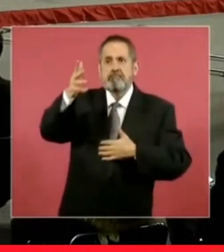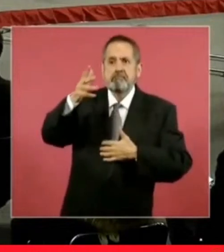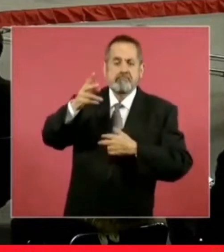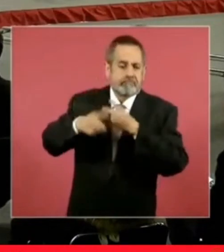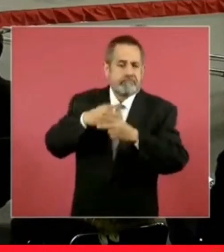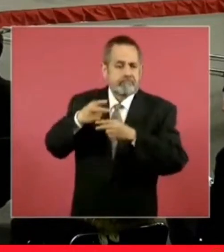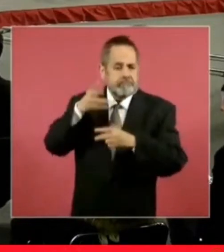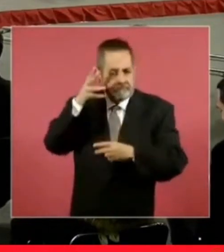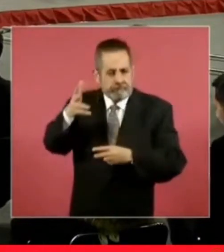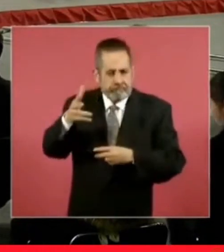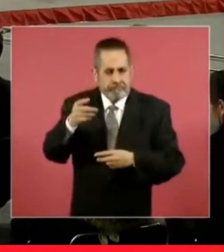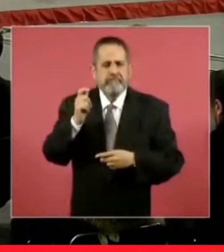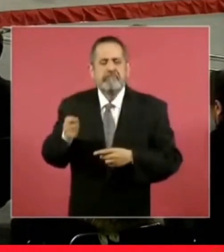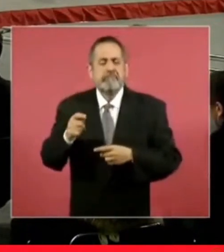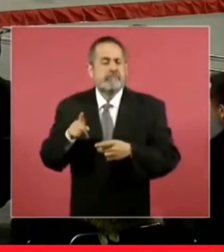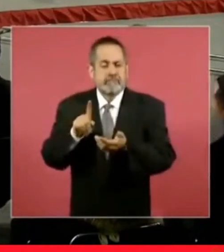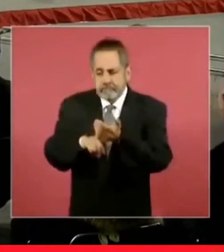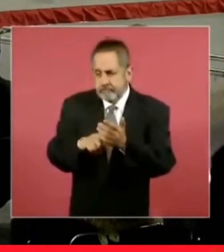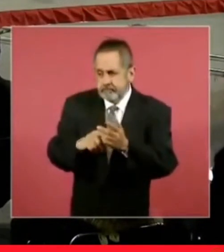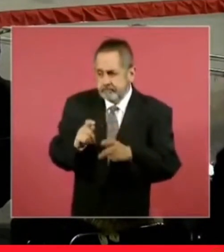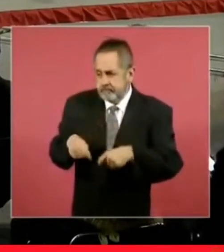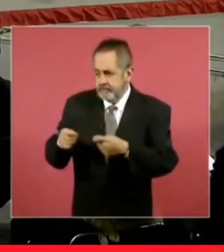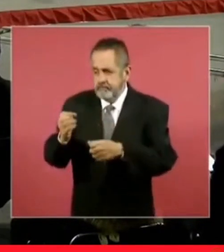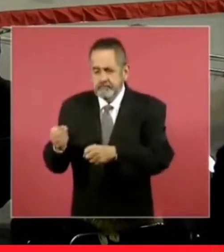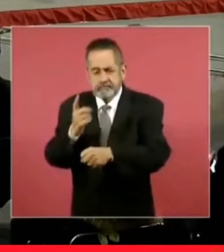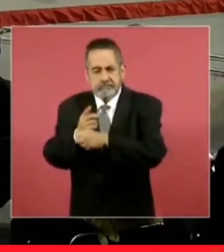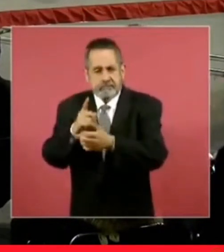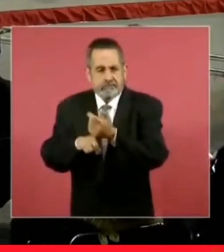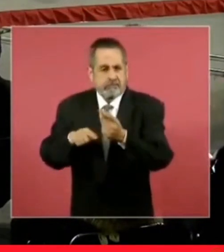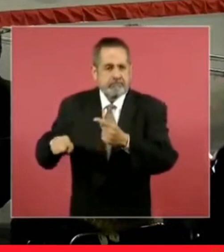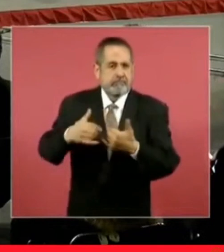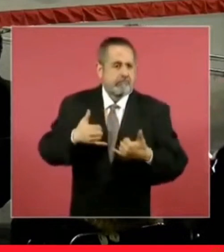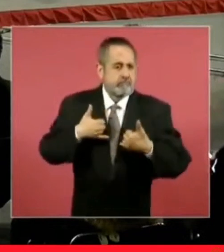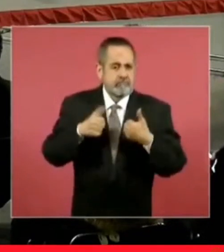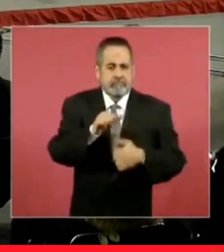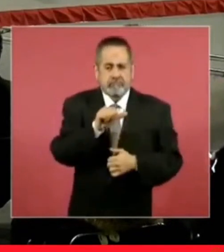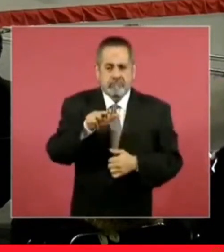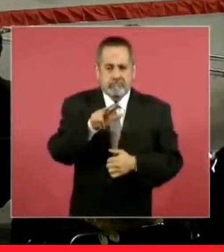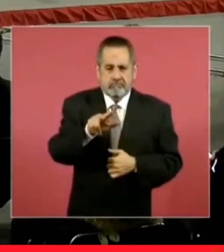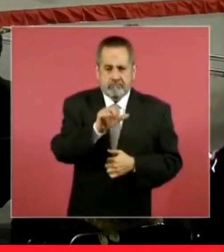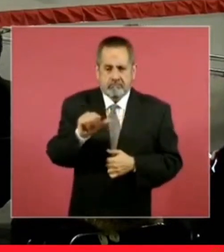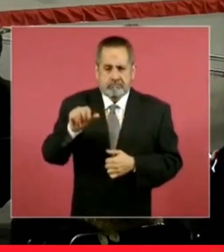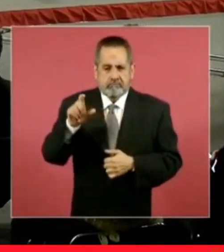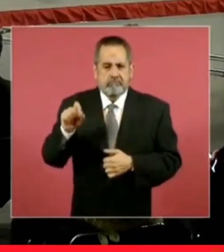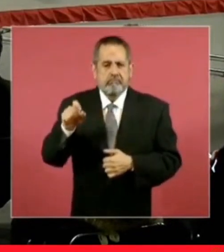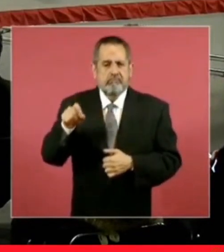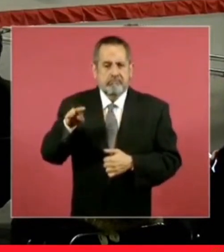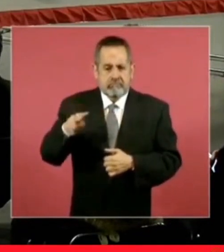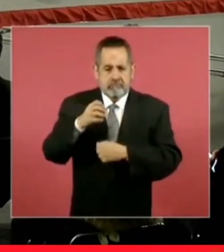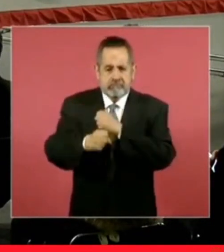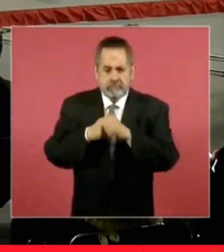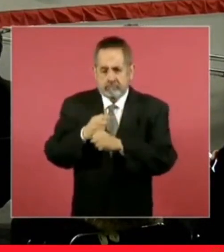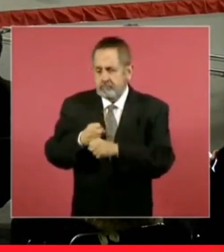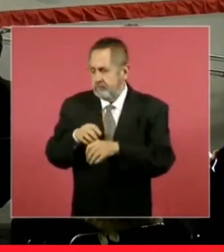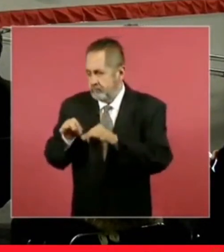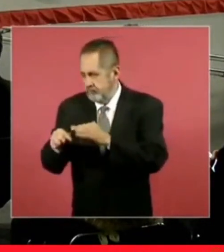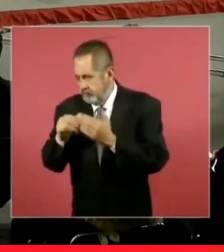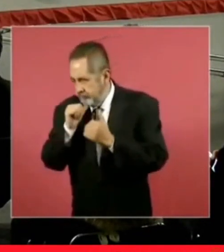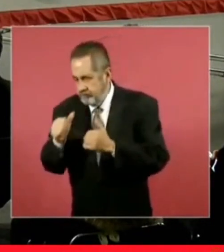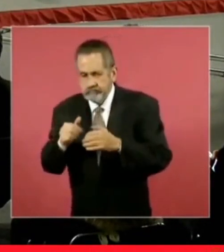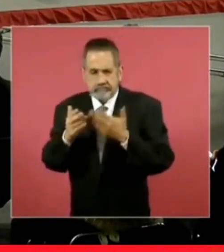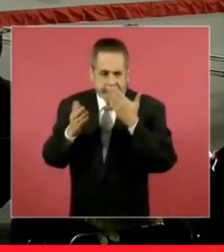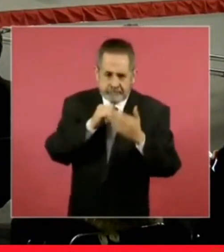programa que se encarga de brindar oportunidades a jóvenes entre 18 y 29 años que no estudian y no trabajan